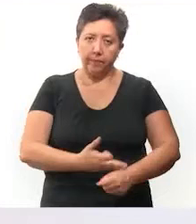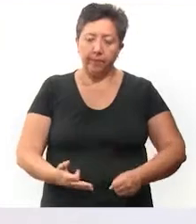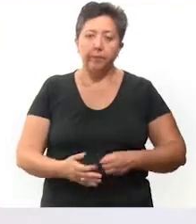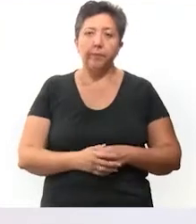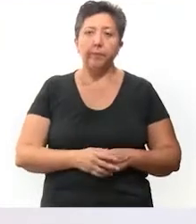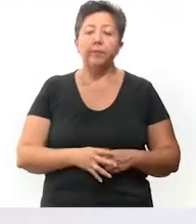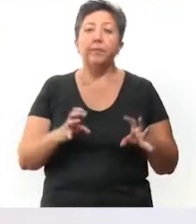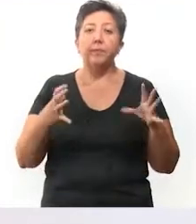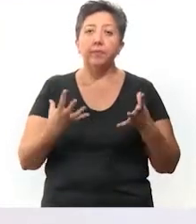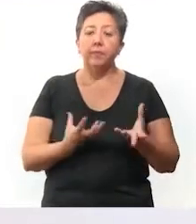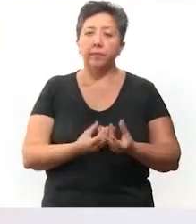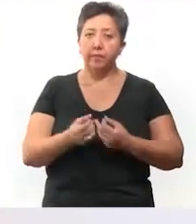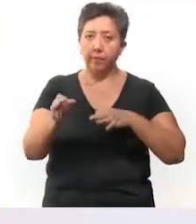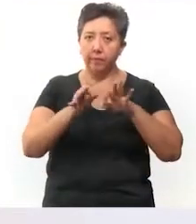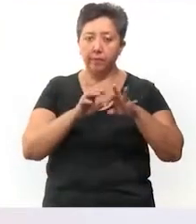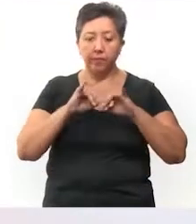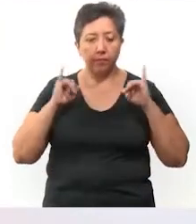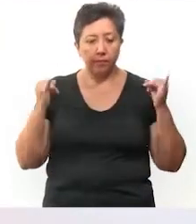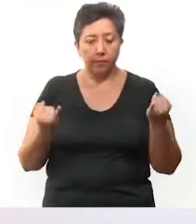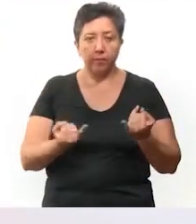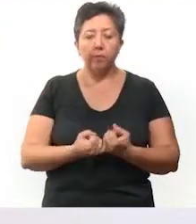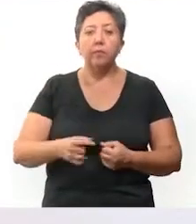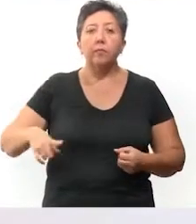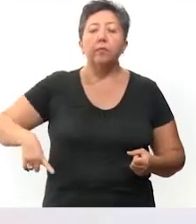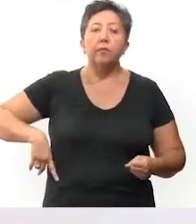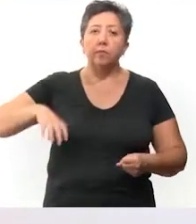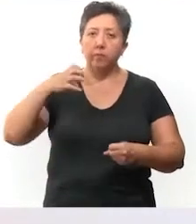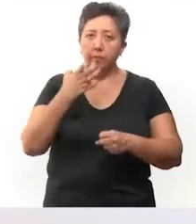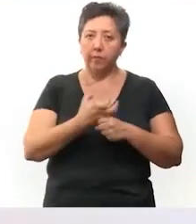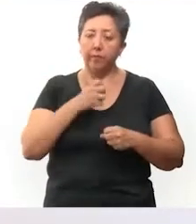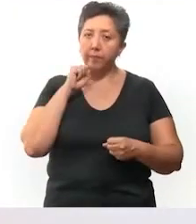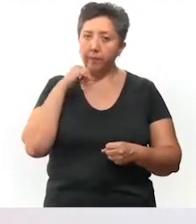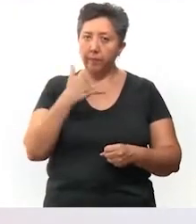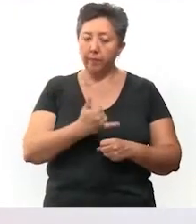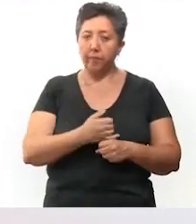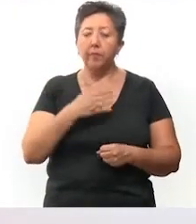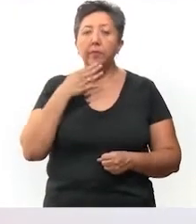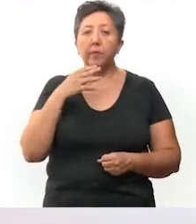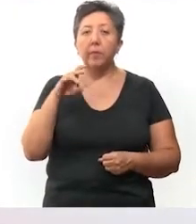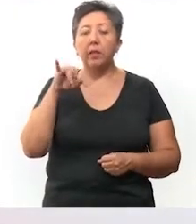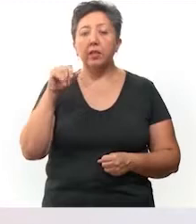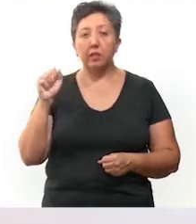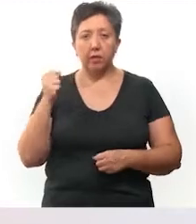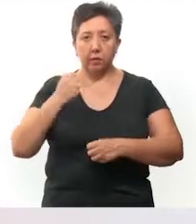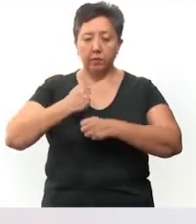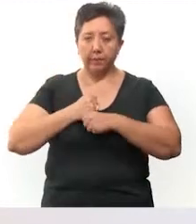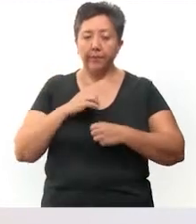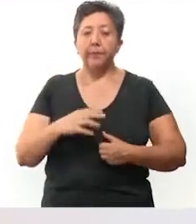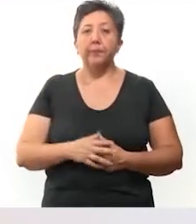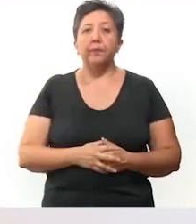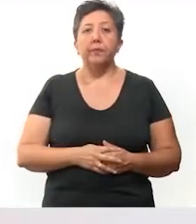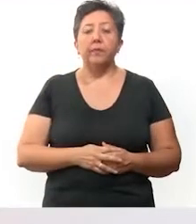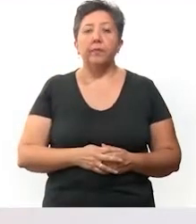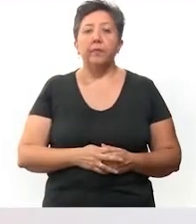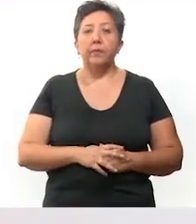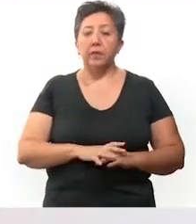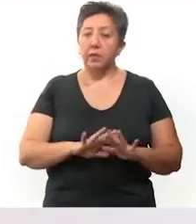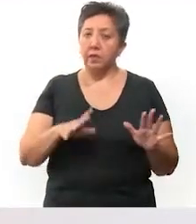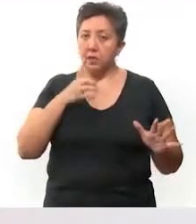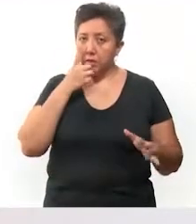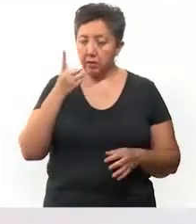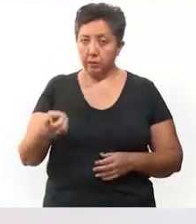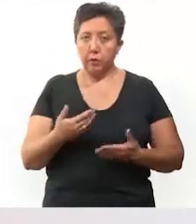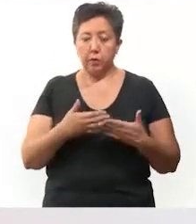familias. Estamos trabajando de manera conjunta el Gobierno del Estado, la Secretaría del Bienestar y las Fuerzas Armadas. Como se